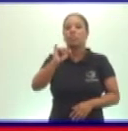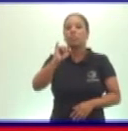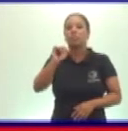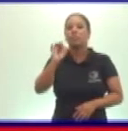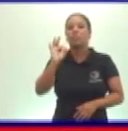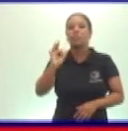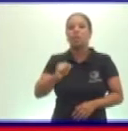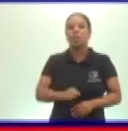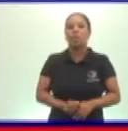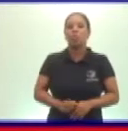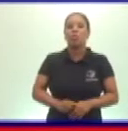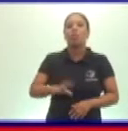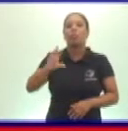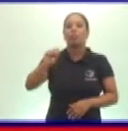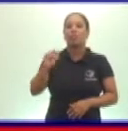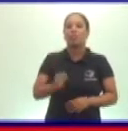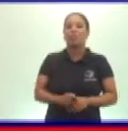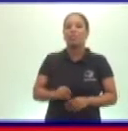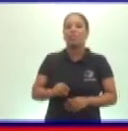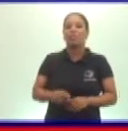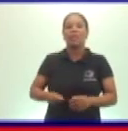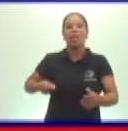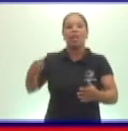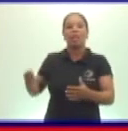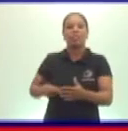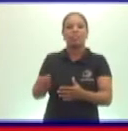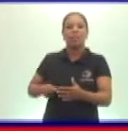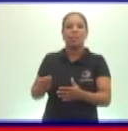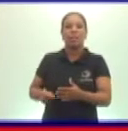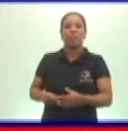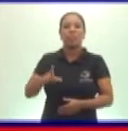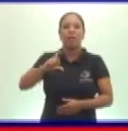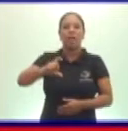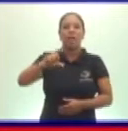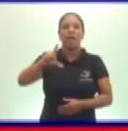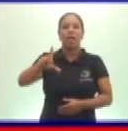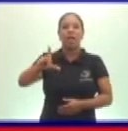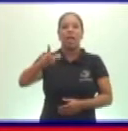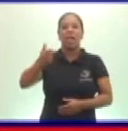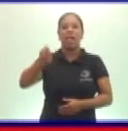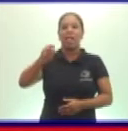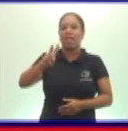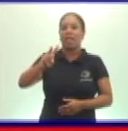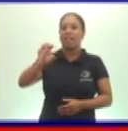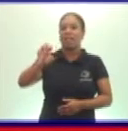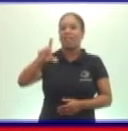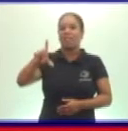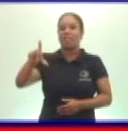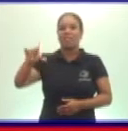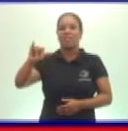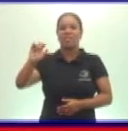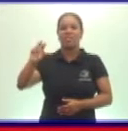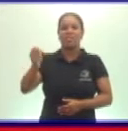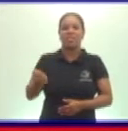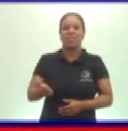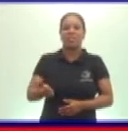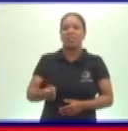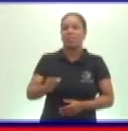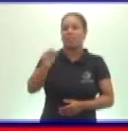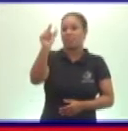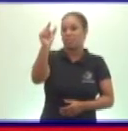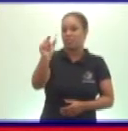escenifica el alzamiento en Las Clavellinas. Es decir, con esa figura tan paradigmática y